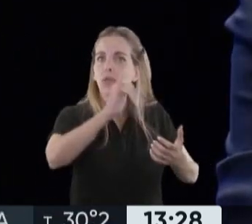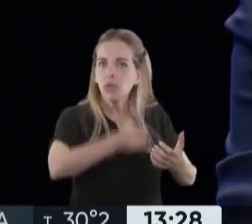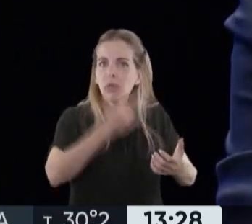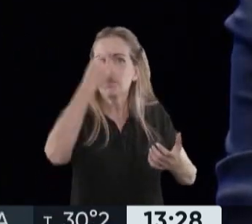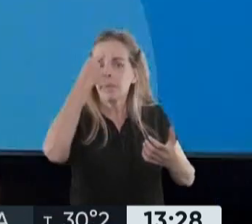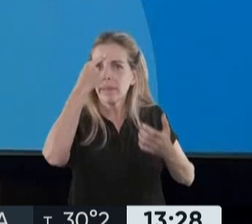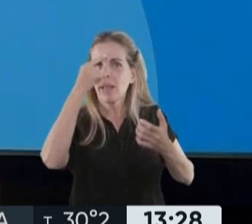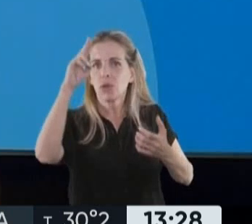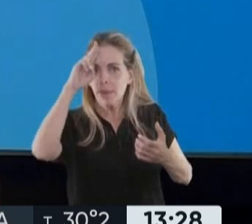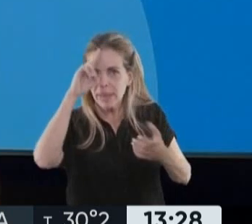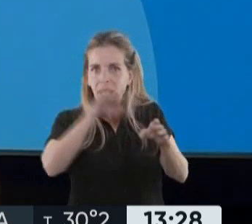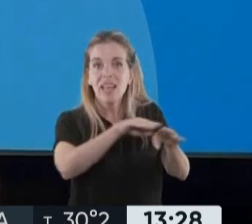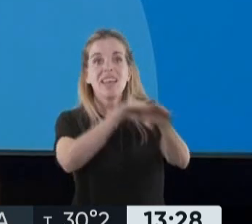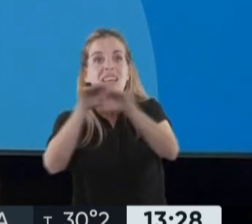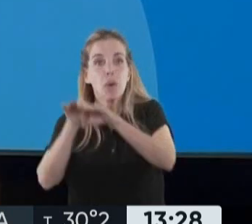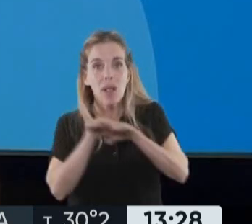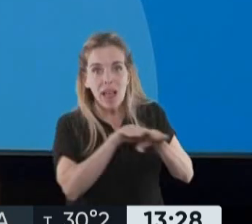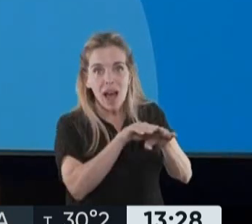igualdad.